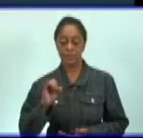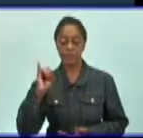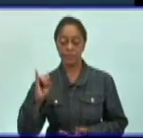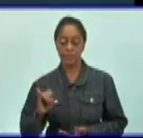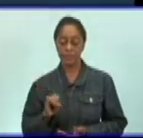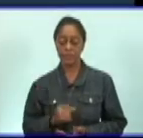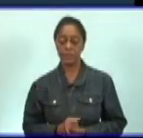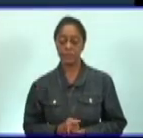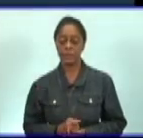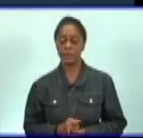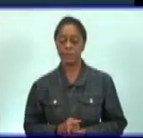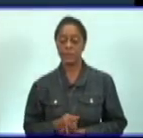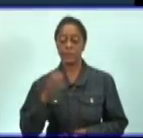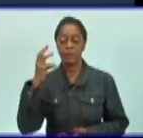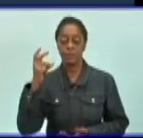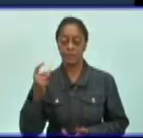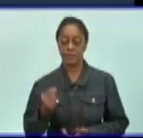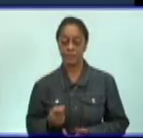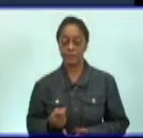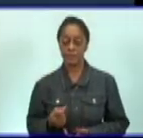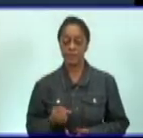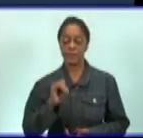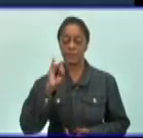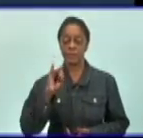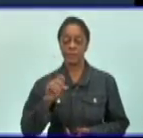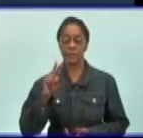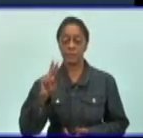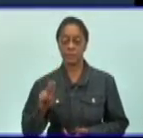6 de la página 72.